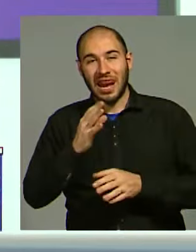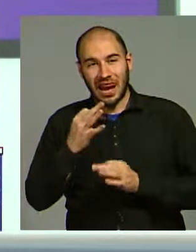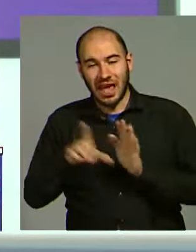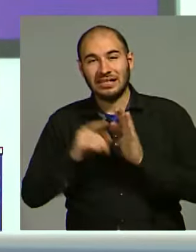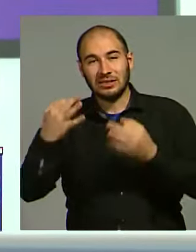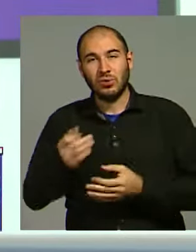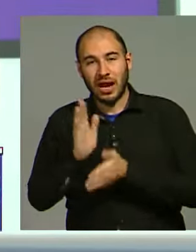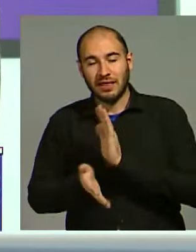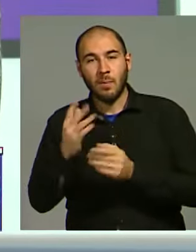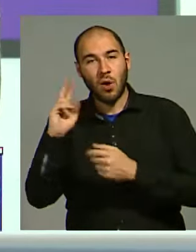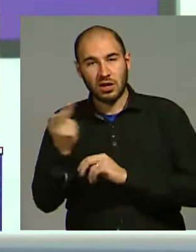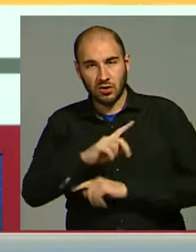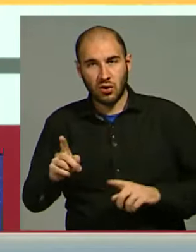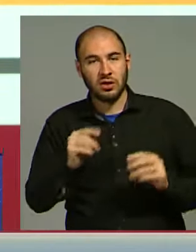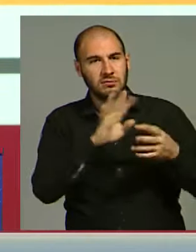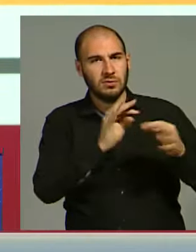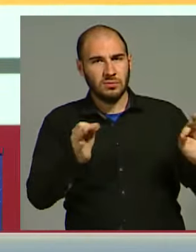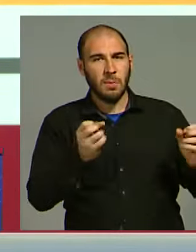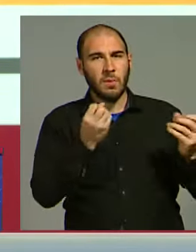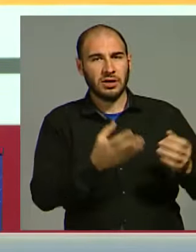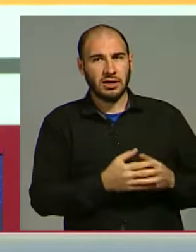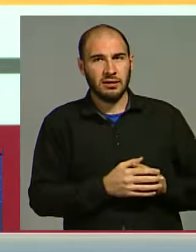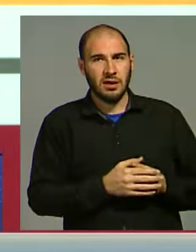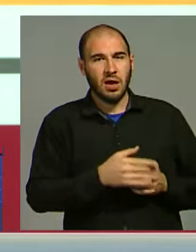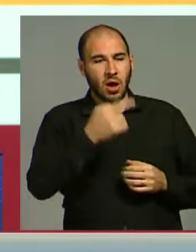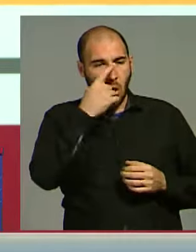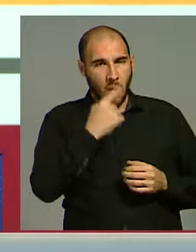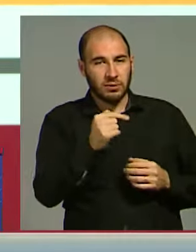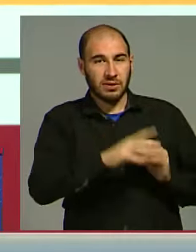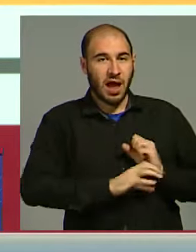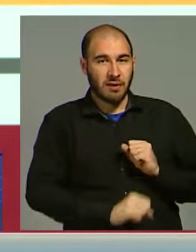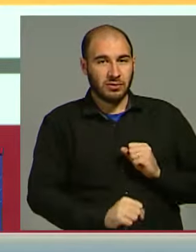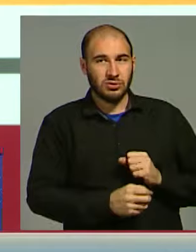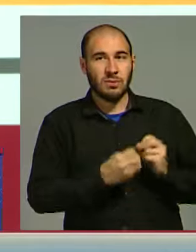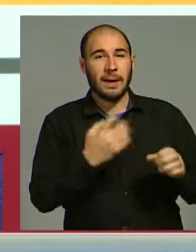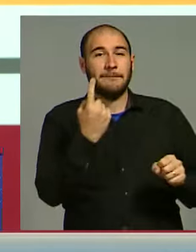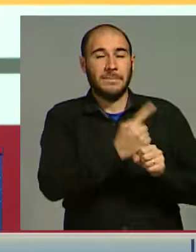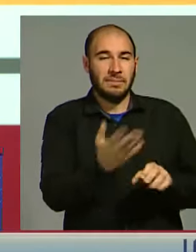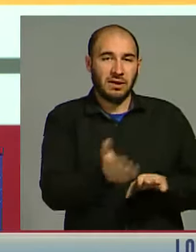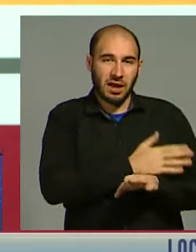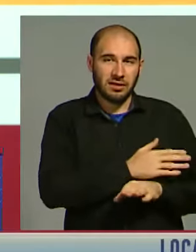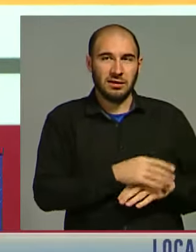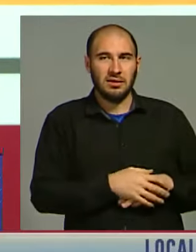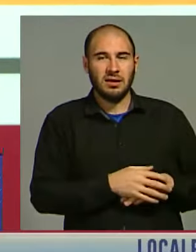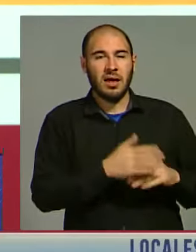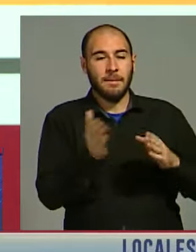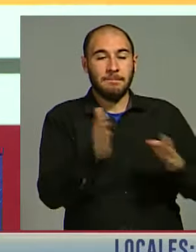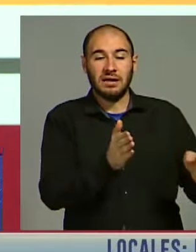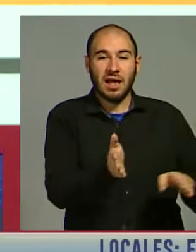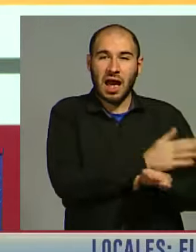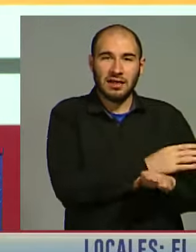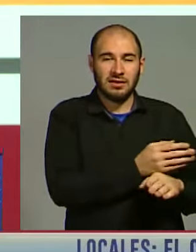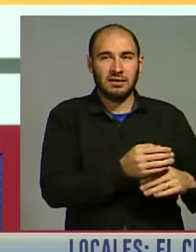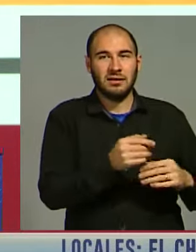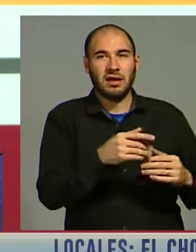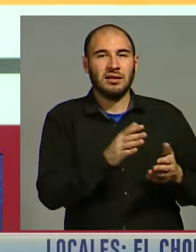morir. Es importante ese lema, ¿no? Porque la última instancia es el aborto, porque primero hay distintas instancias que pueden evitar no